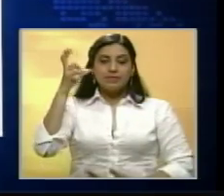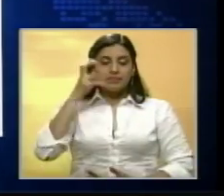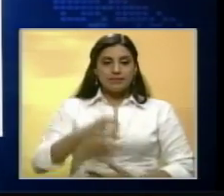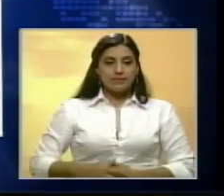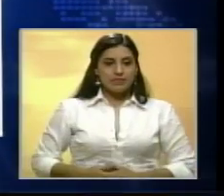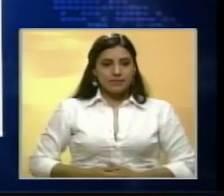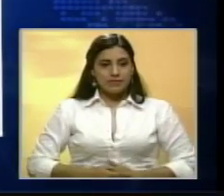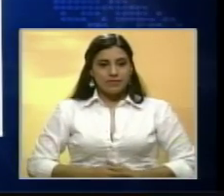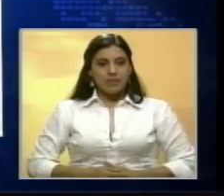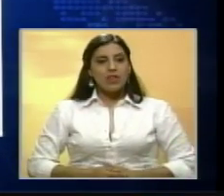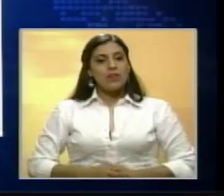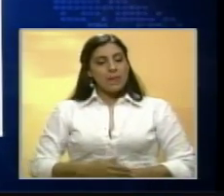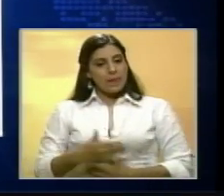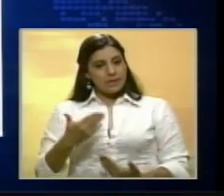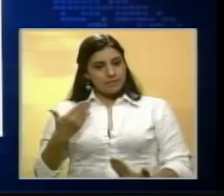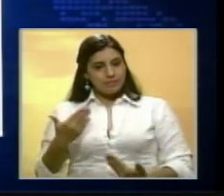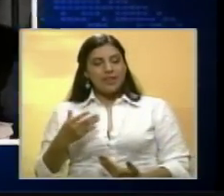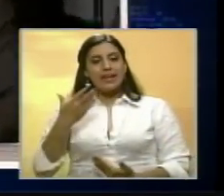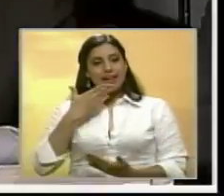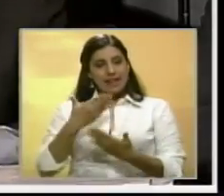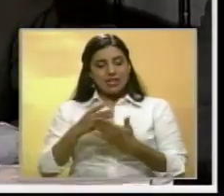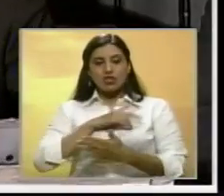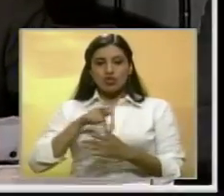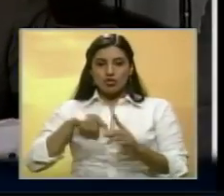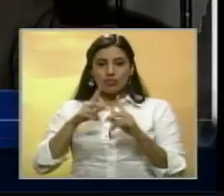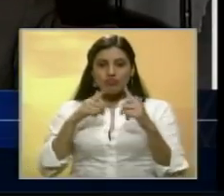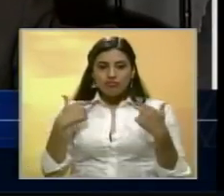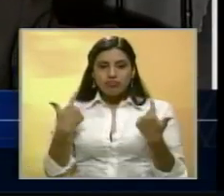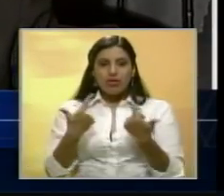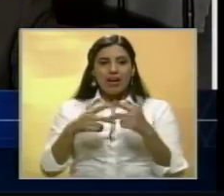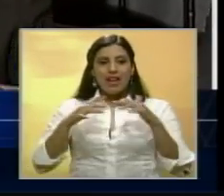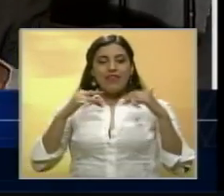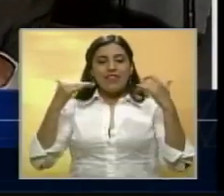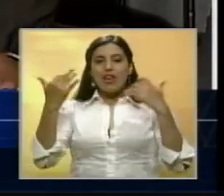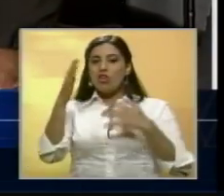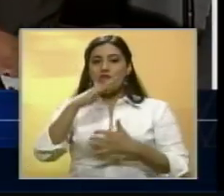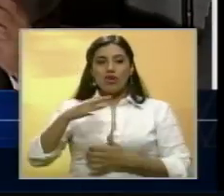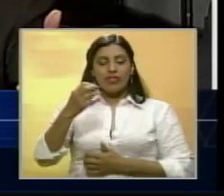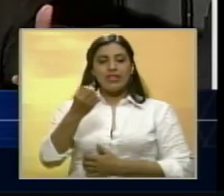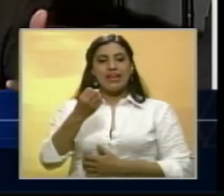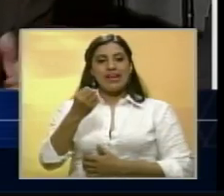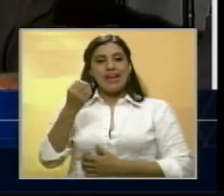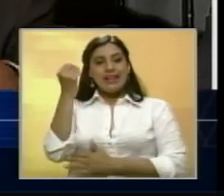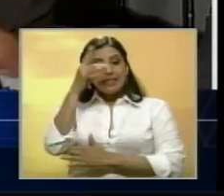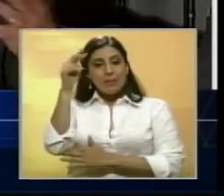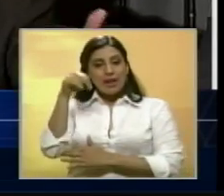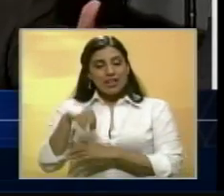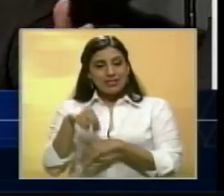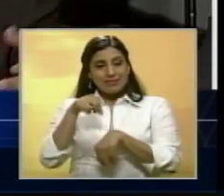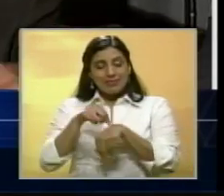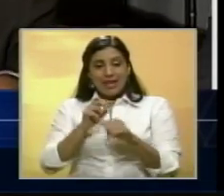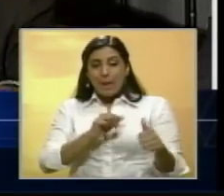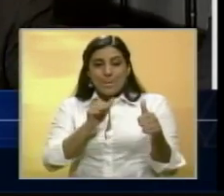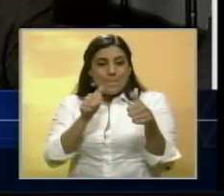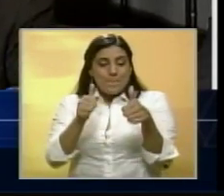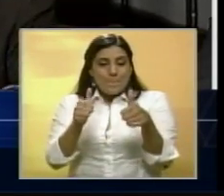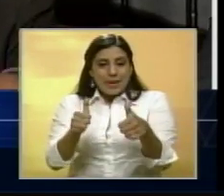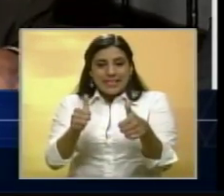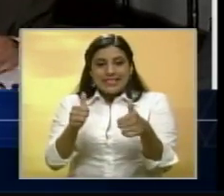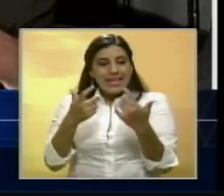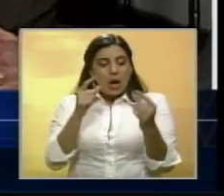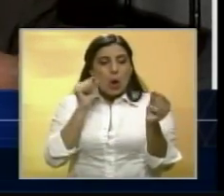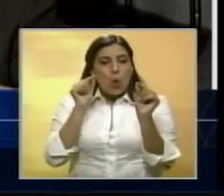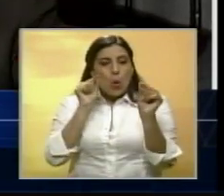escuchamos. Gracias, Andrina. Exactamente, estamos en el Salón Francisco de Miranda del Palacio Federal Legislativo. En este instante acaba de iniciar